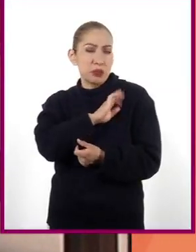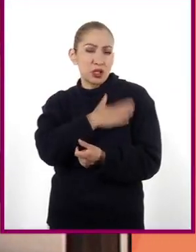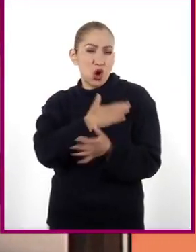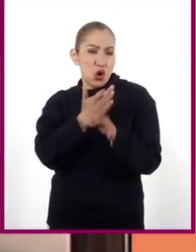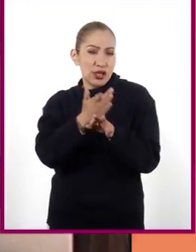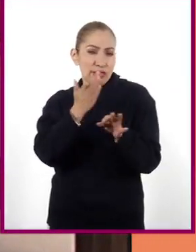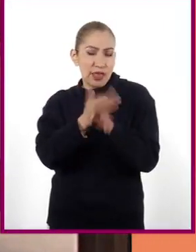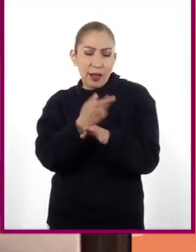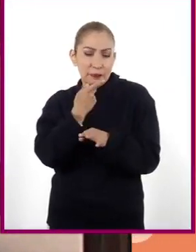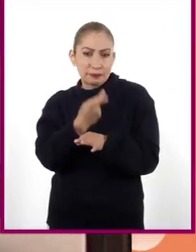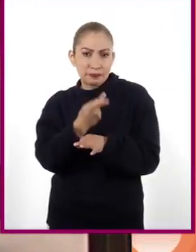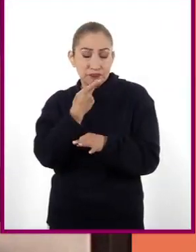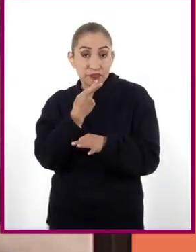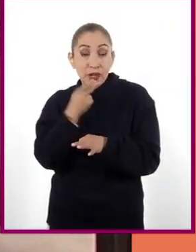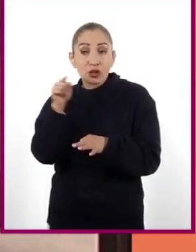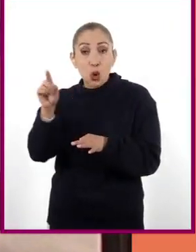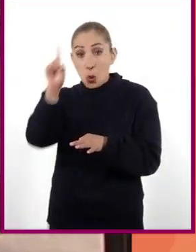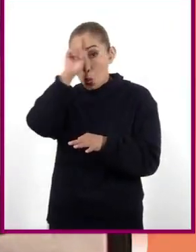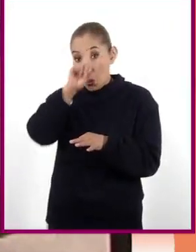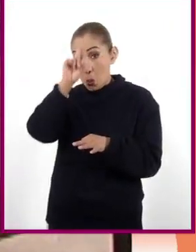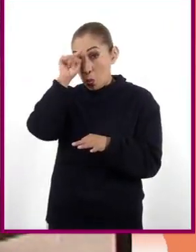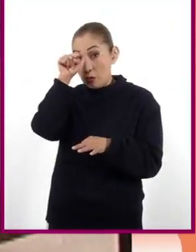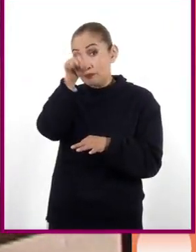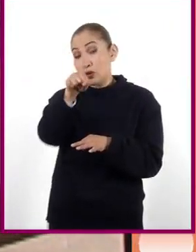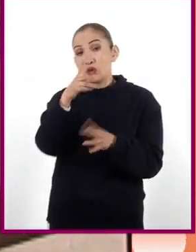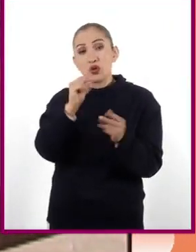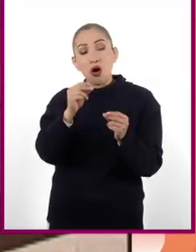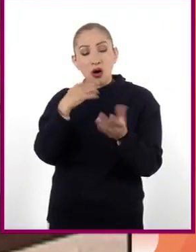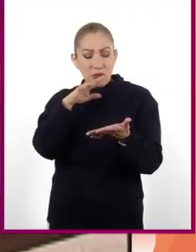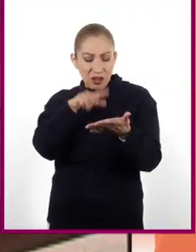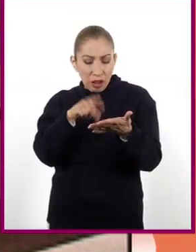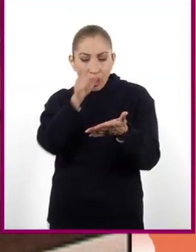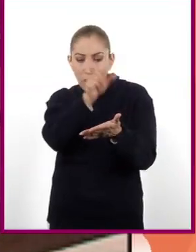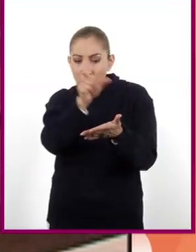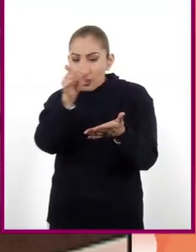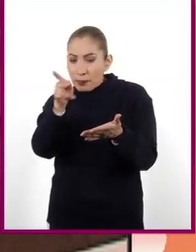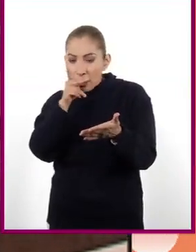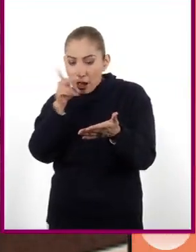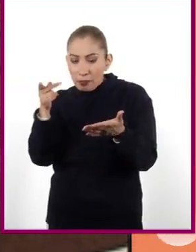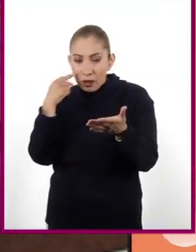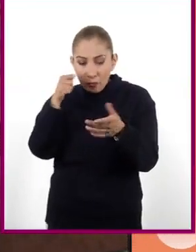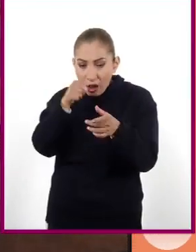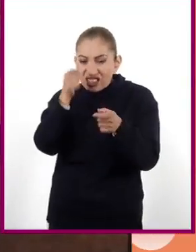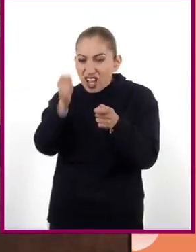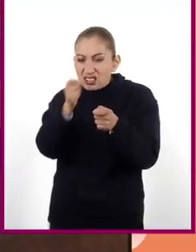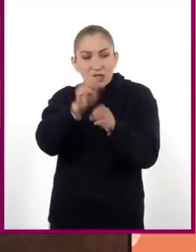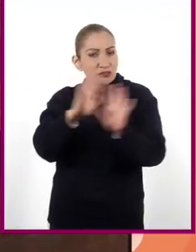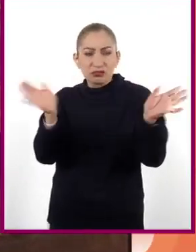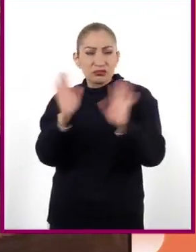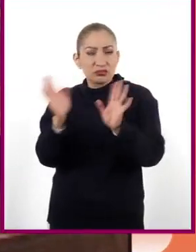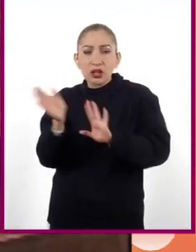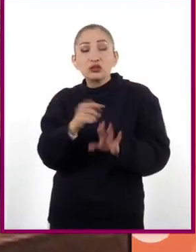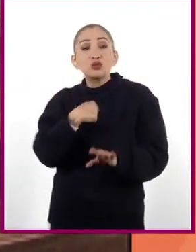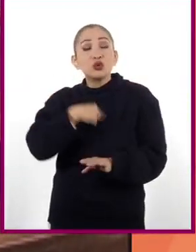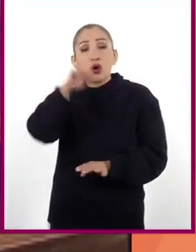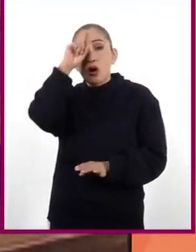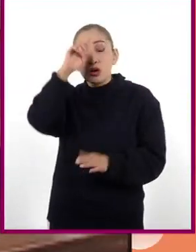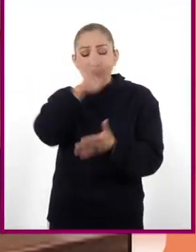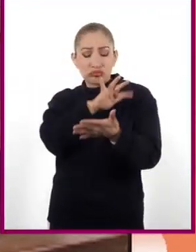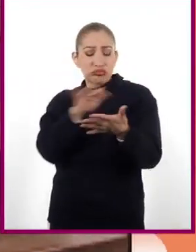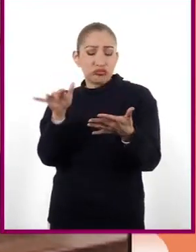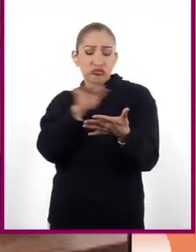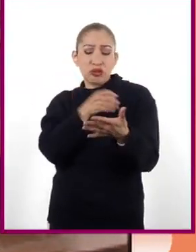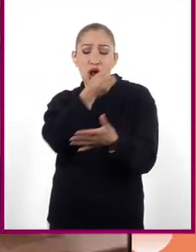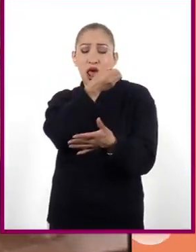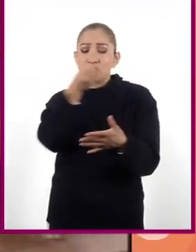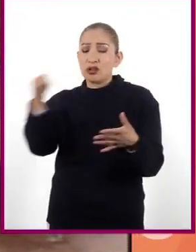hablamos actualmente. Lo que yo recomiendo en primer lugar es no detenerse en cada palabra que vas leyendo. Lo que sugiero es leer toda